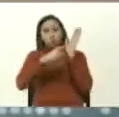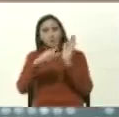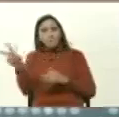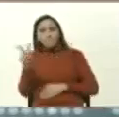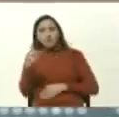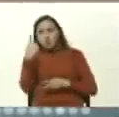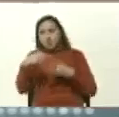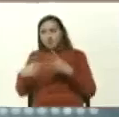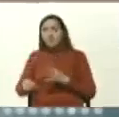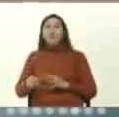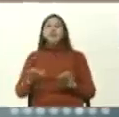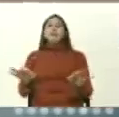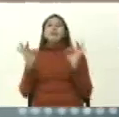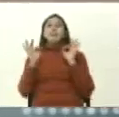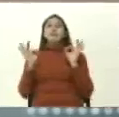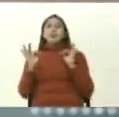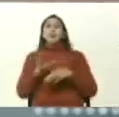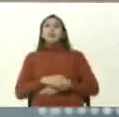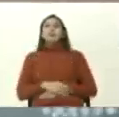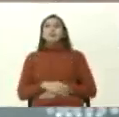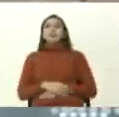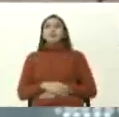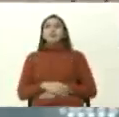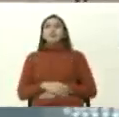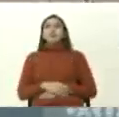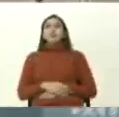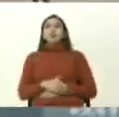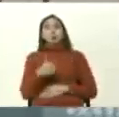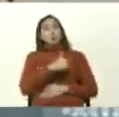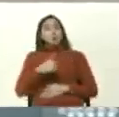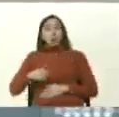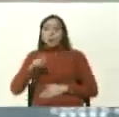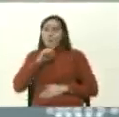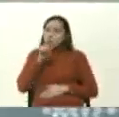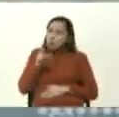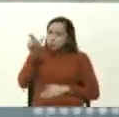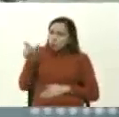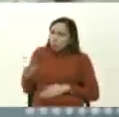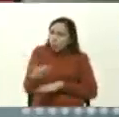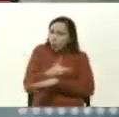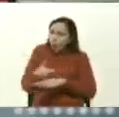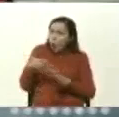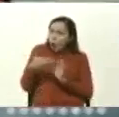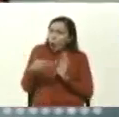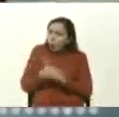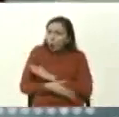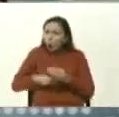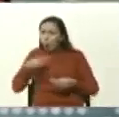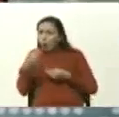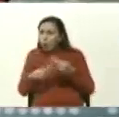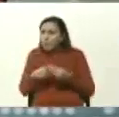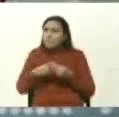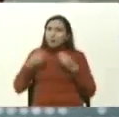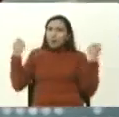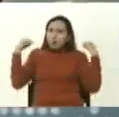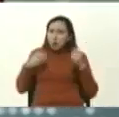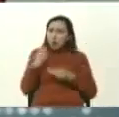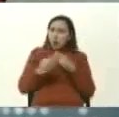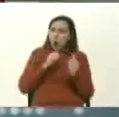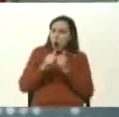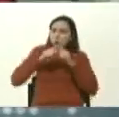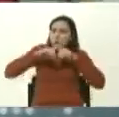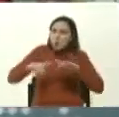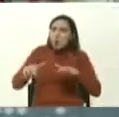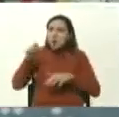distintas modalidades. Así que, José, yo quisiera preguntarte a ti, ¿cómo está la masificación deportiva en